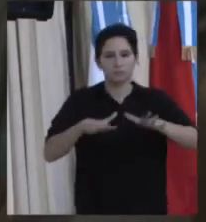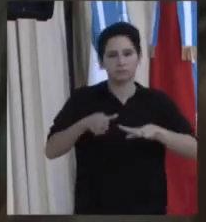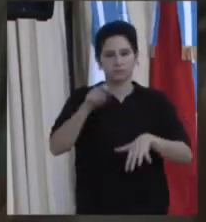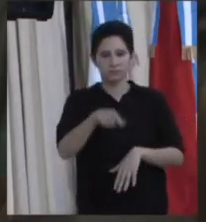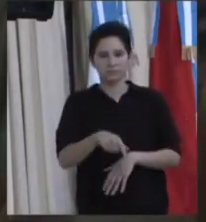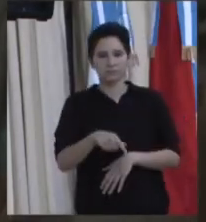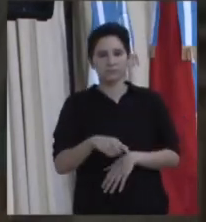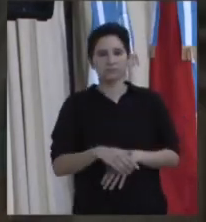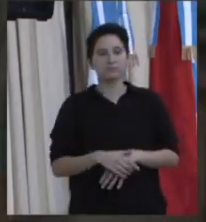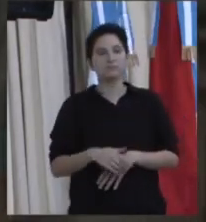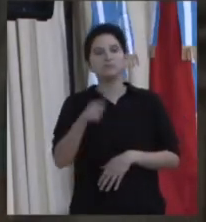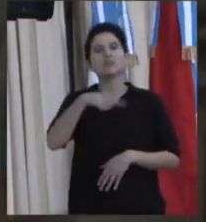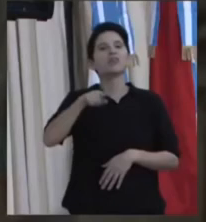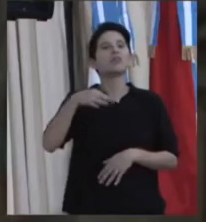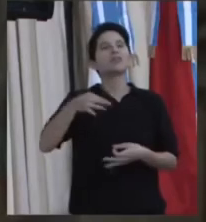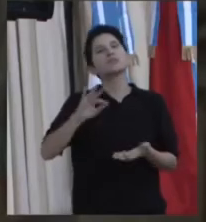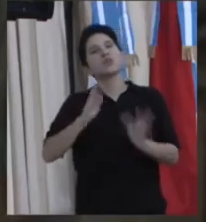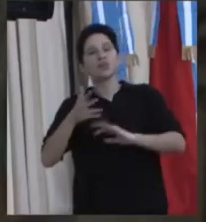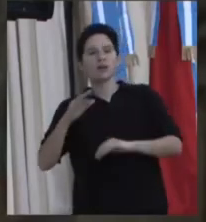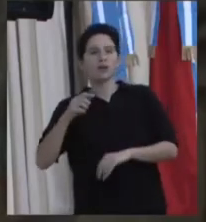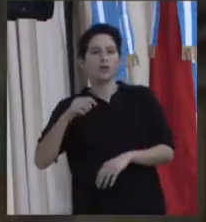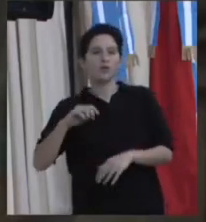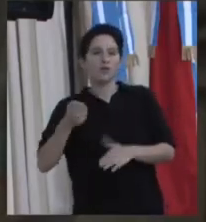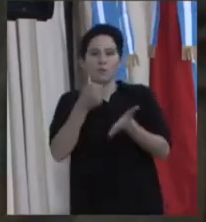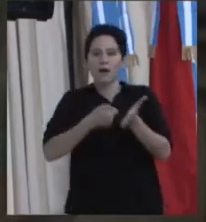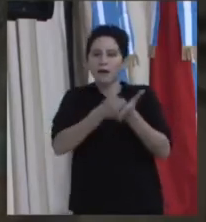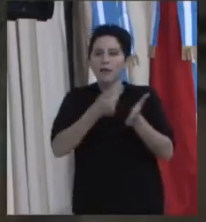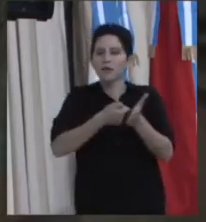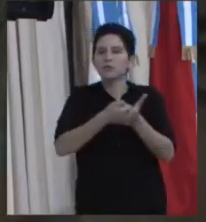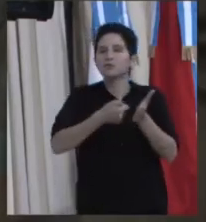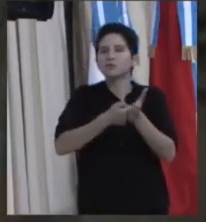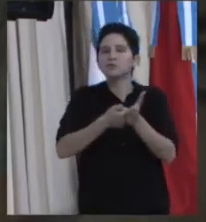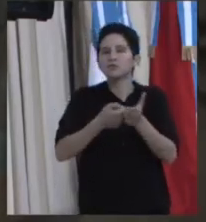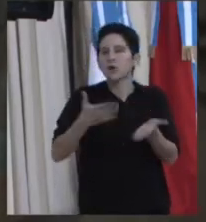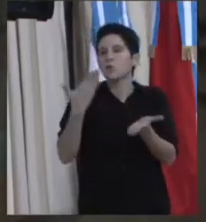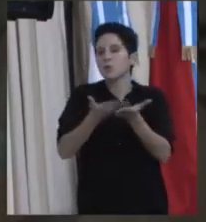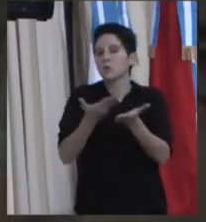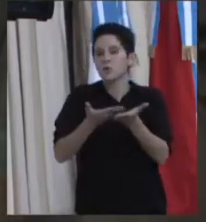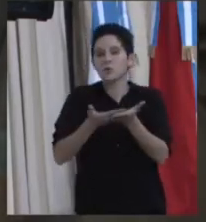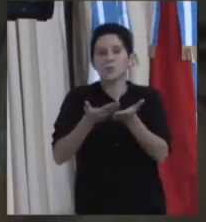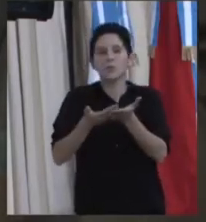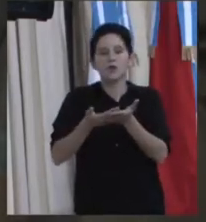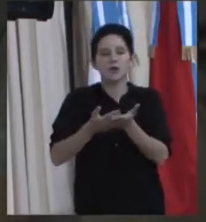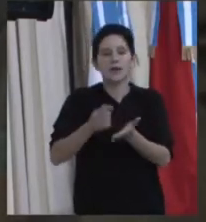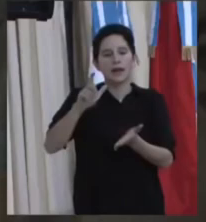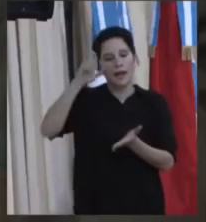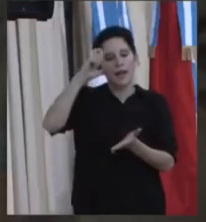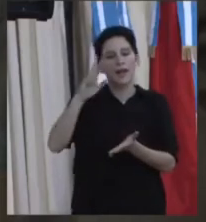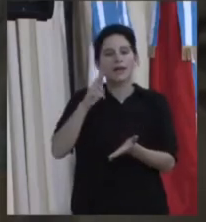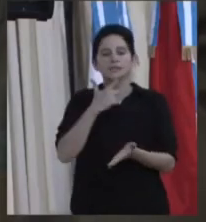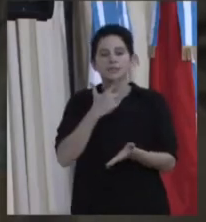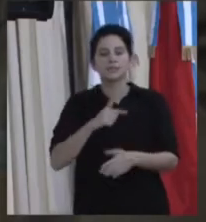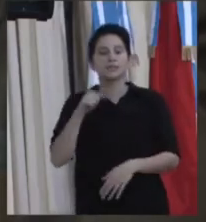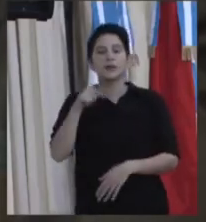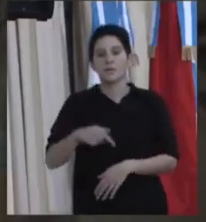y en todo caso buscar otras formas de resistencia, como propone Jérôme Lèbre en Francia, que ha